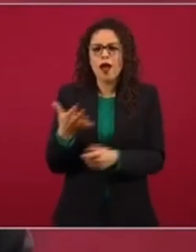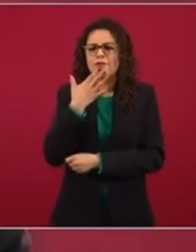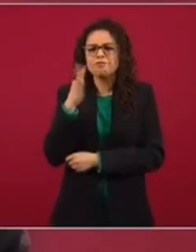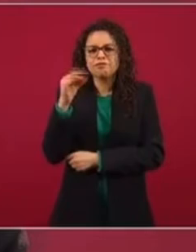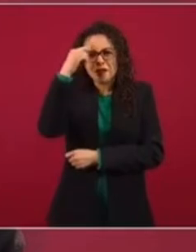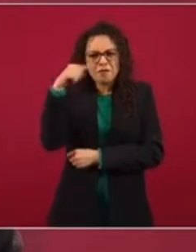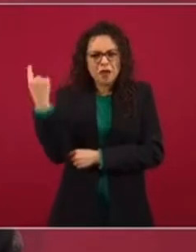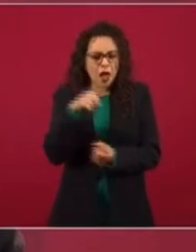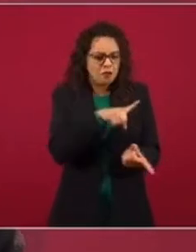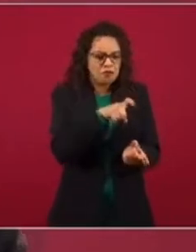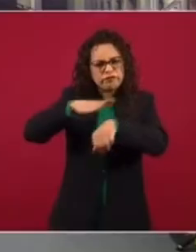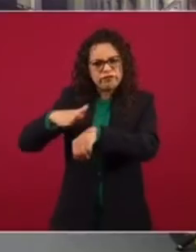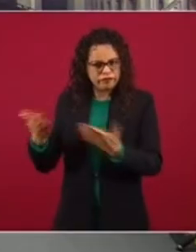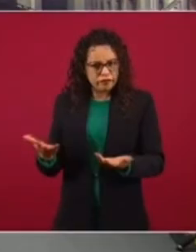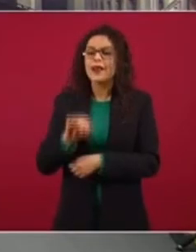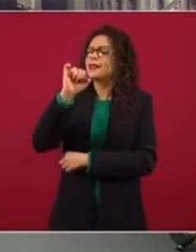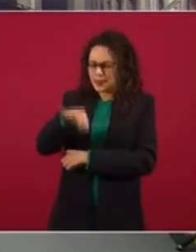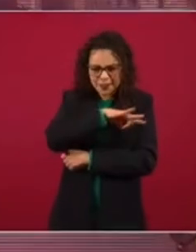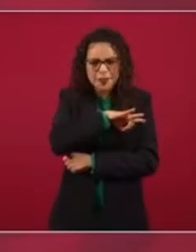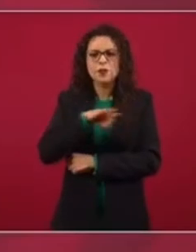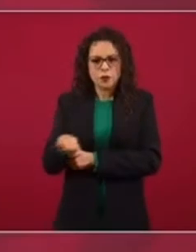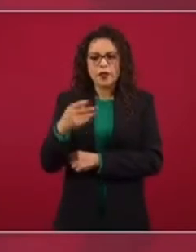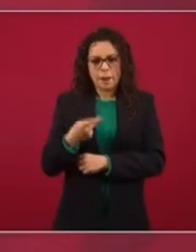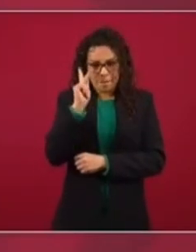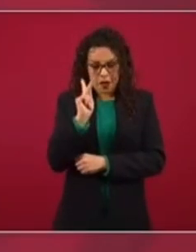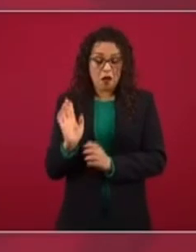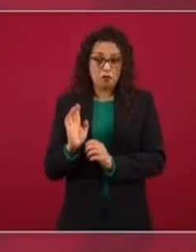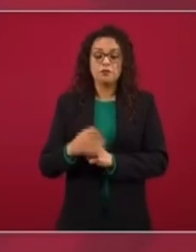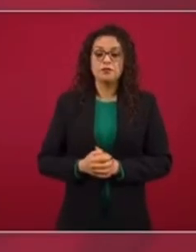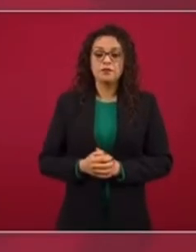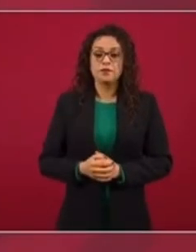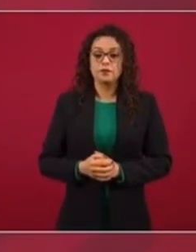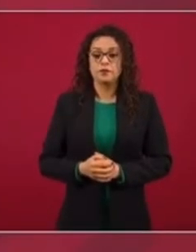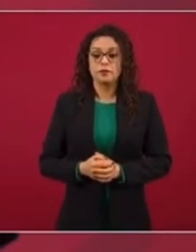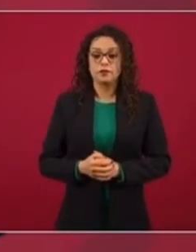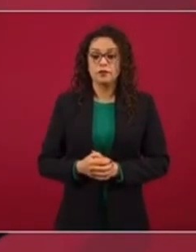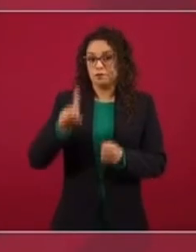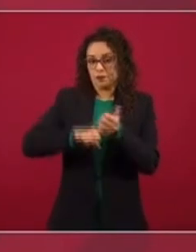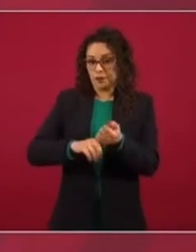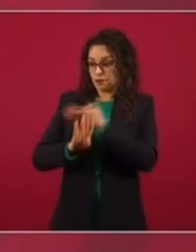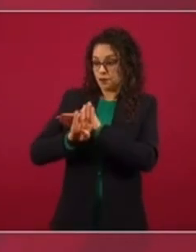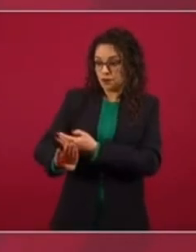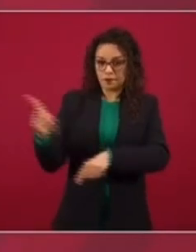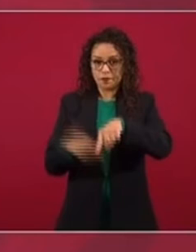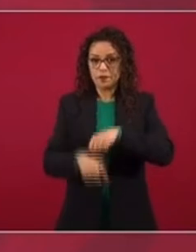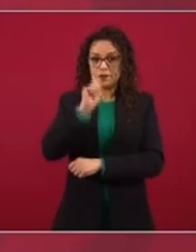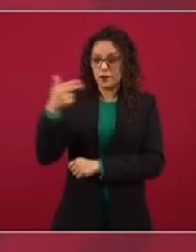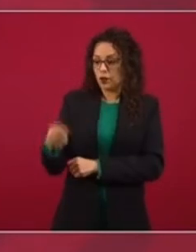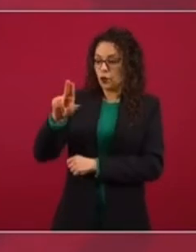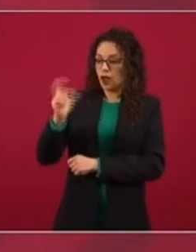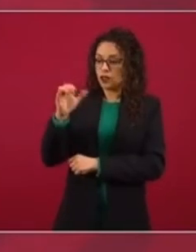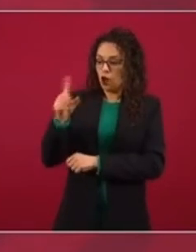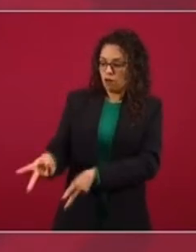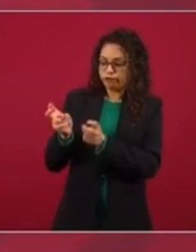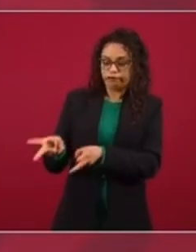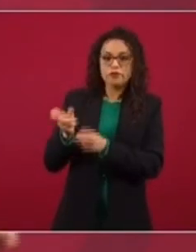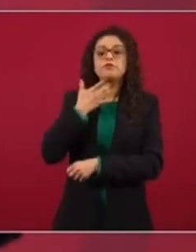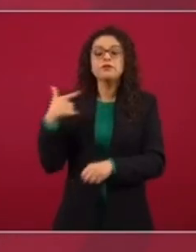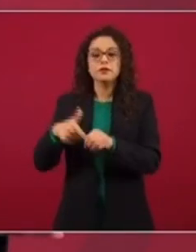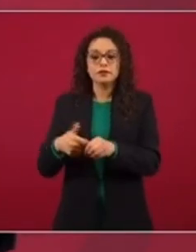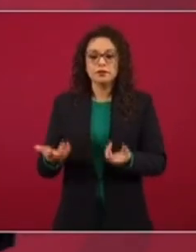impuestos que no pagamos. Yo les puedo decir que por no permitir el huachicol, que tiene que ver con Pemex, nos hemos